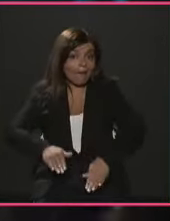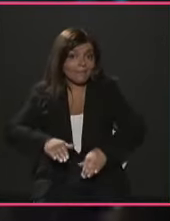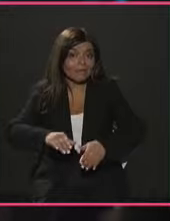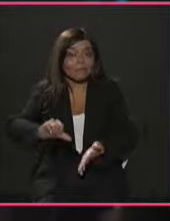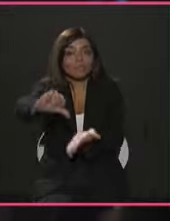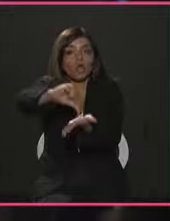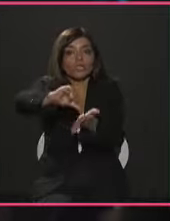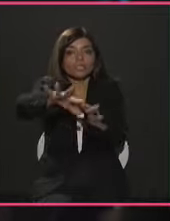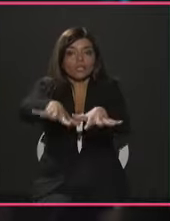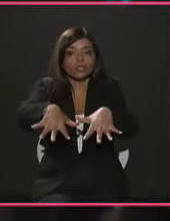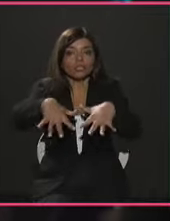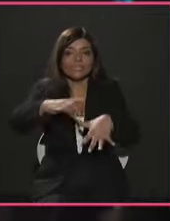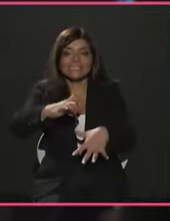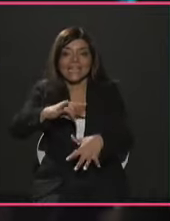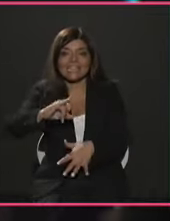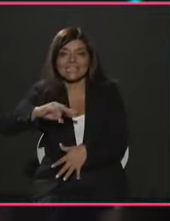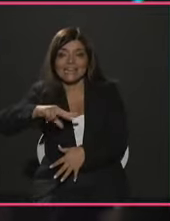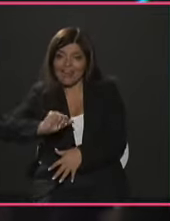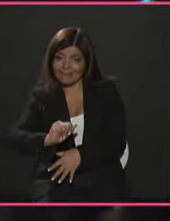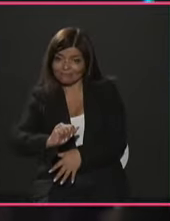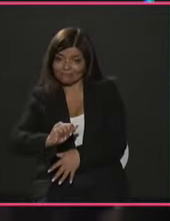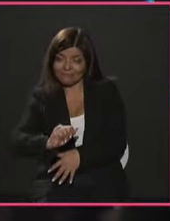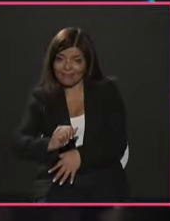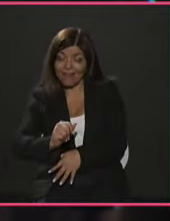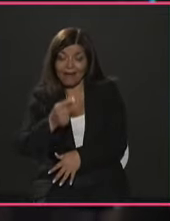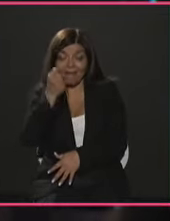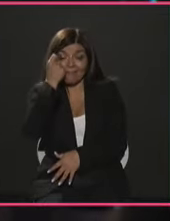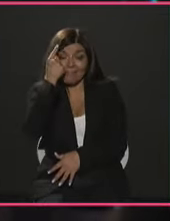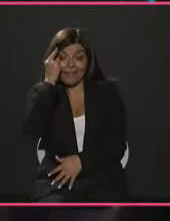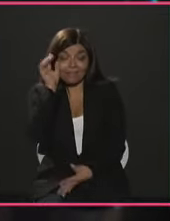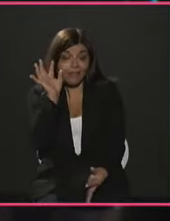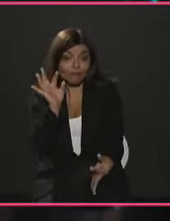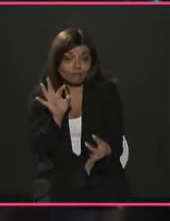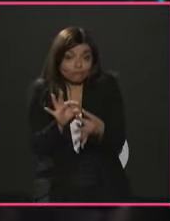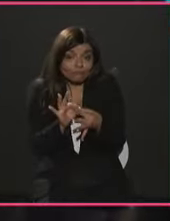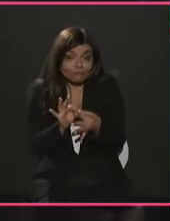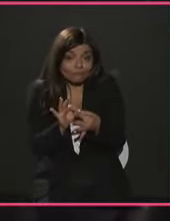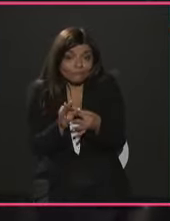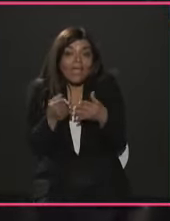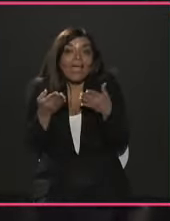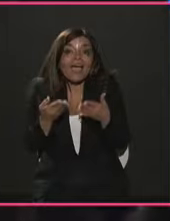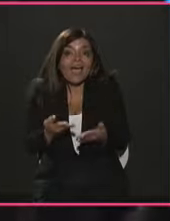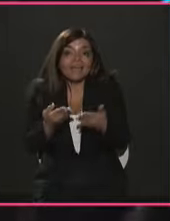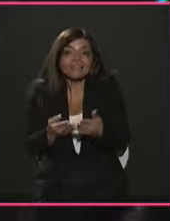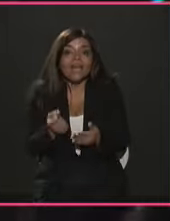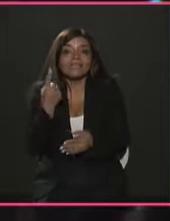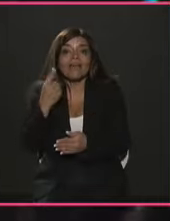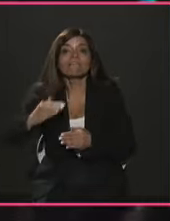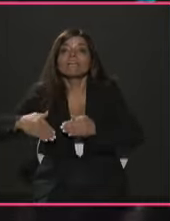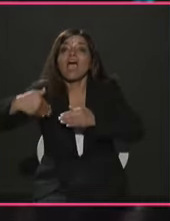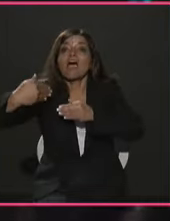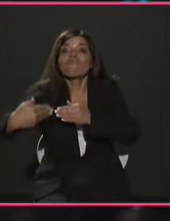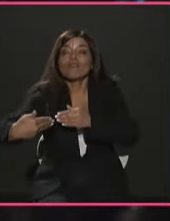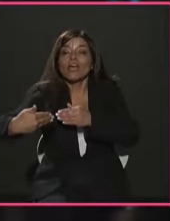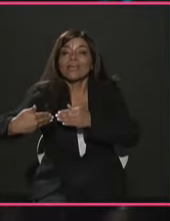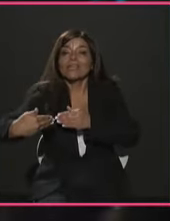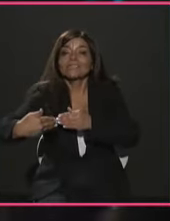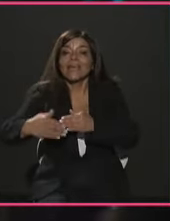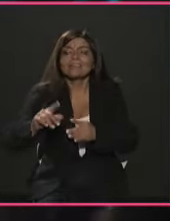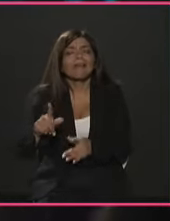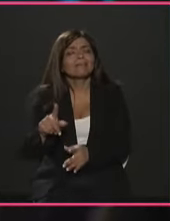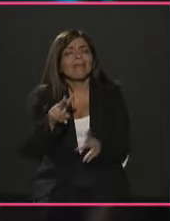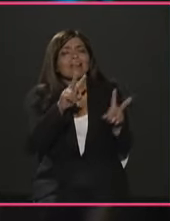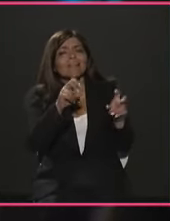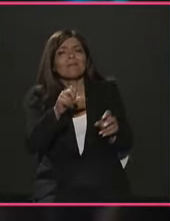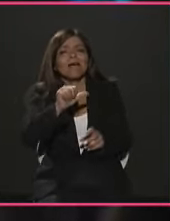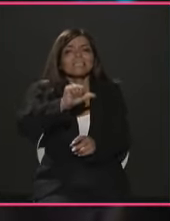seina Exactamente Bueno La idea es que nos conectemos pues no y ya que hablamos de de conexión Tú sabes que afuera ya están hablando del 6g nosotros